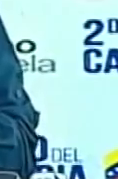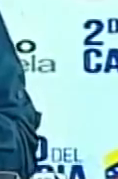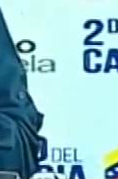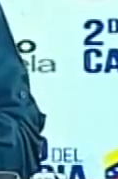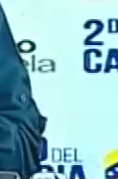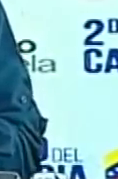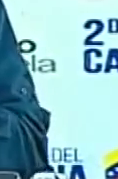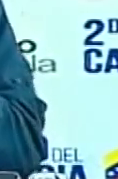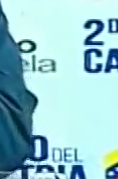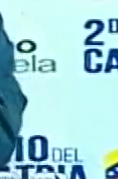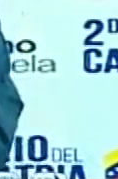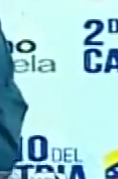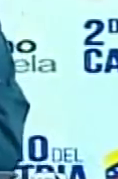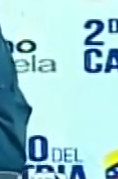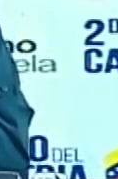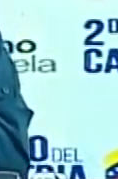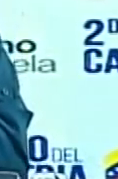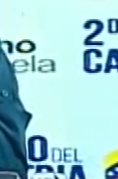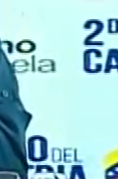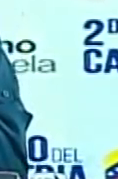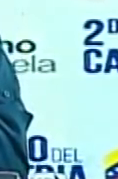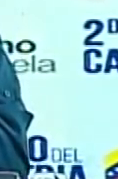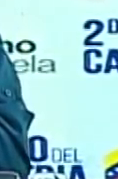de la gran visión en amor mayor,